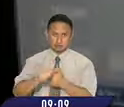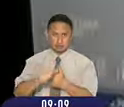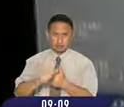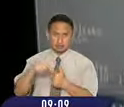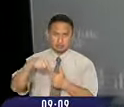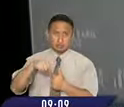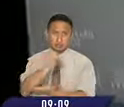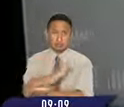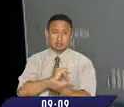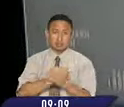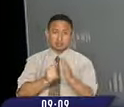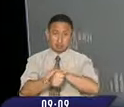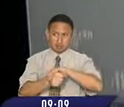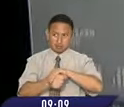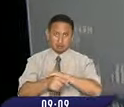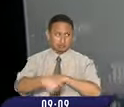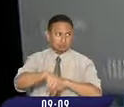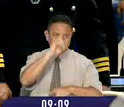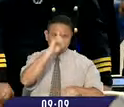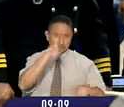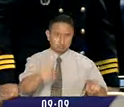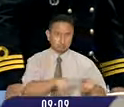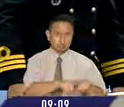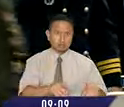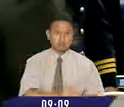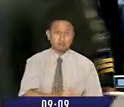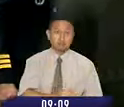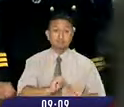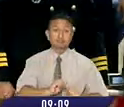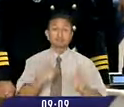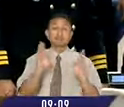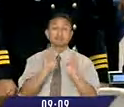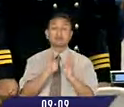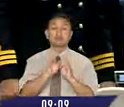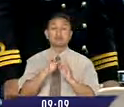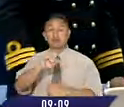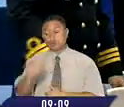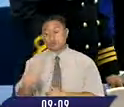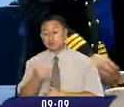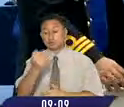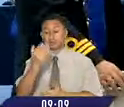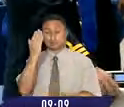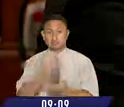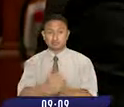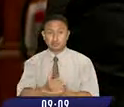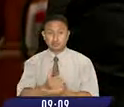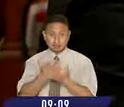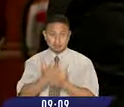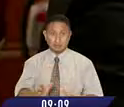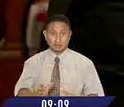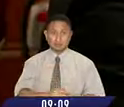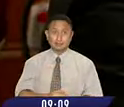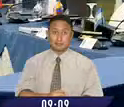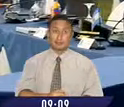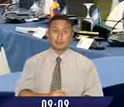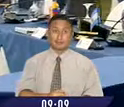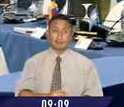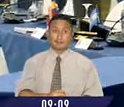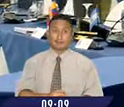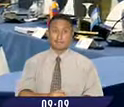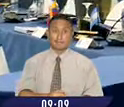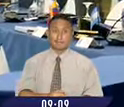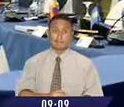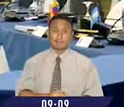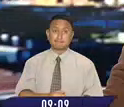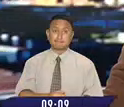las Islas Galápagos. La conferencia finalmente culminará este jueves 15 de septiembre, informó Valeria